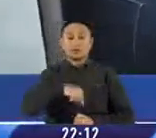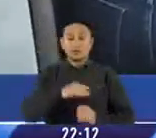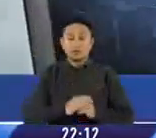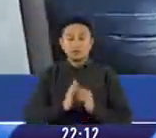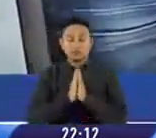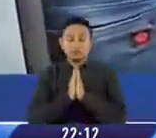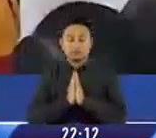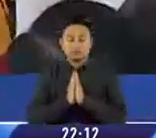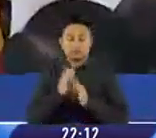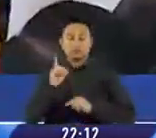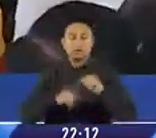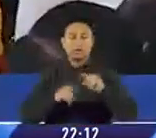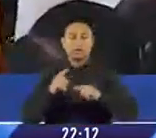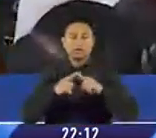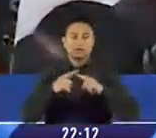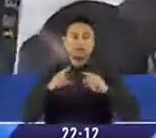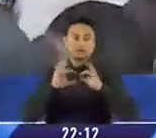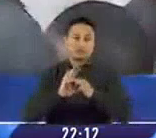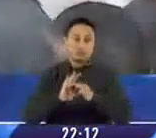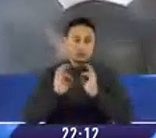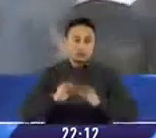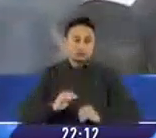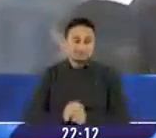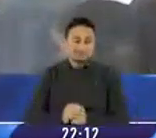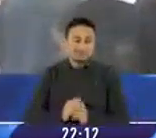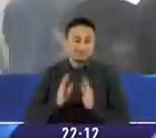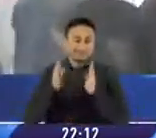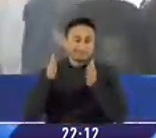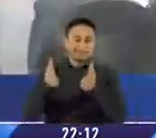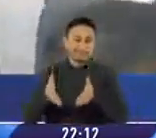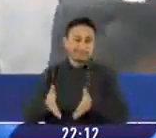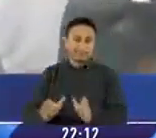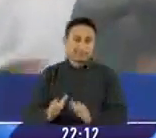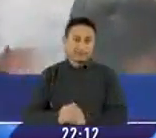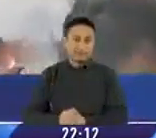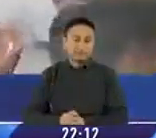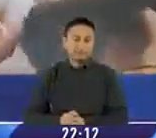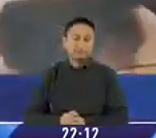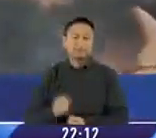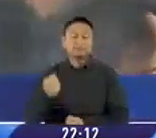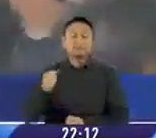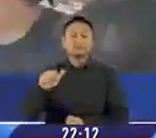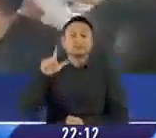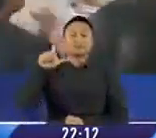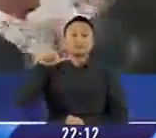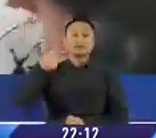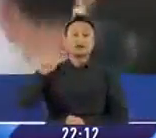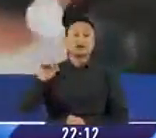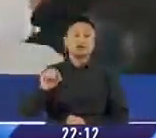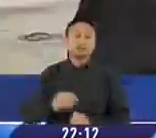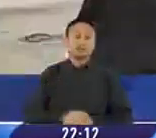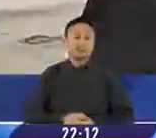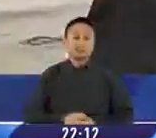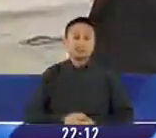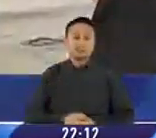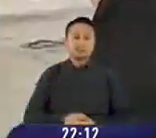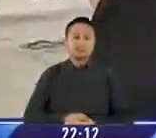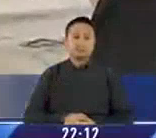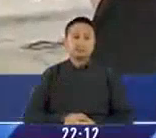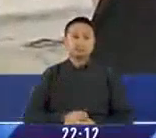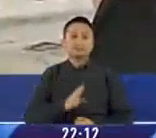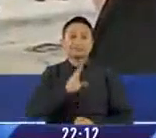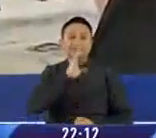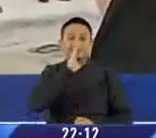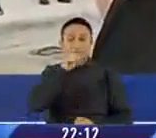ardiente donde amigos y excompañeros de trabajo le dieron el último adiós. Luego fue llevado a Salango, donde recibirá cristiana sepultura. Pero siempre había